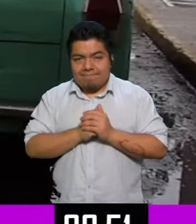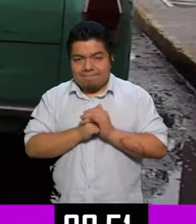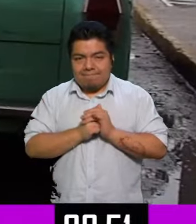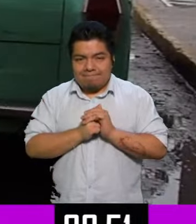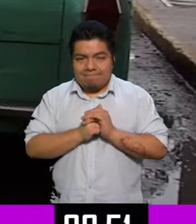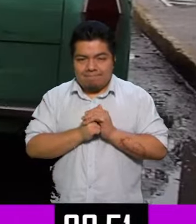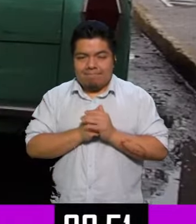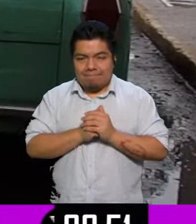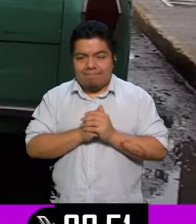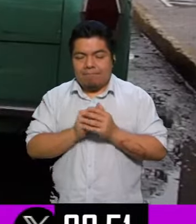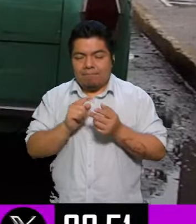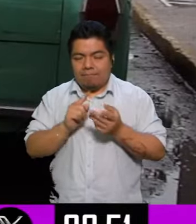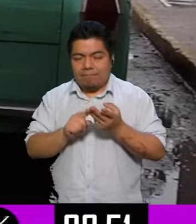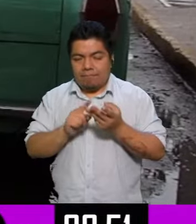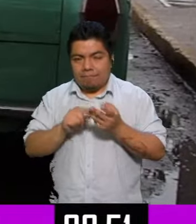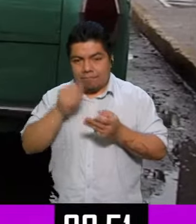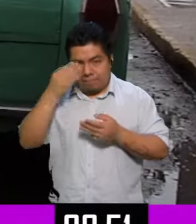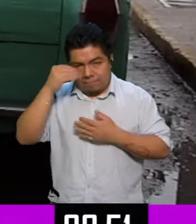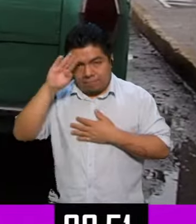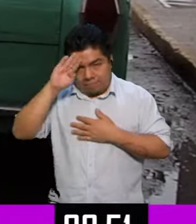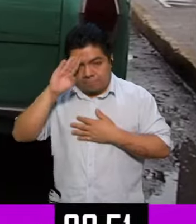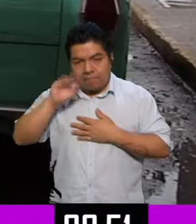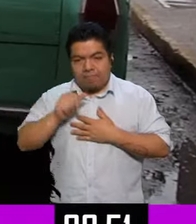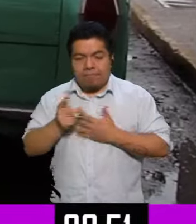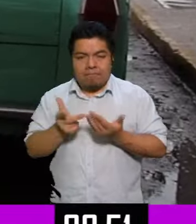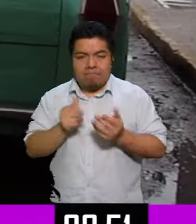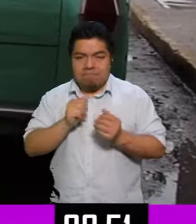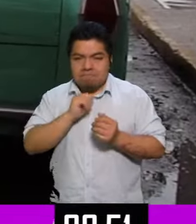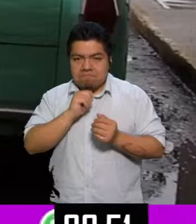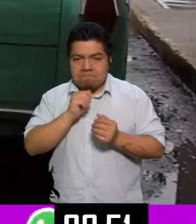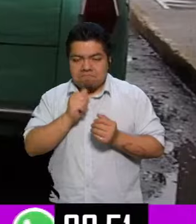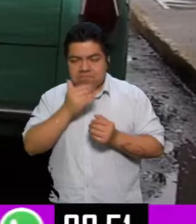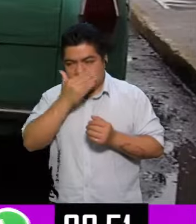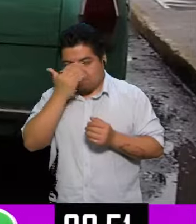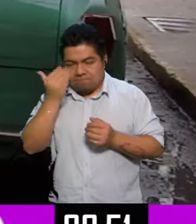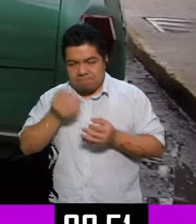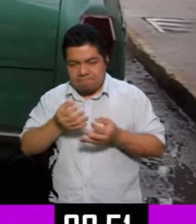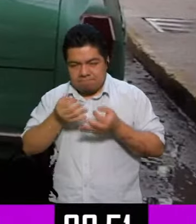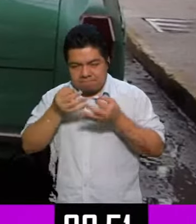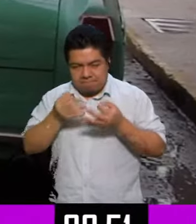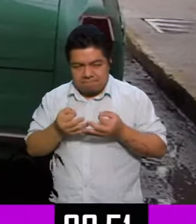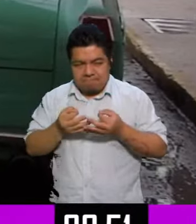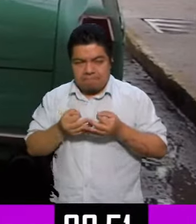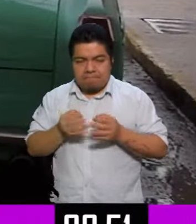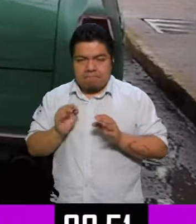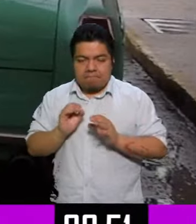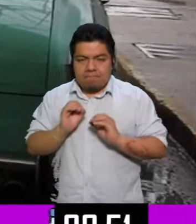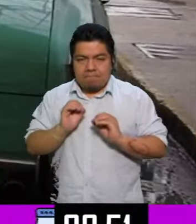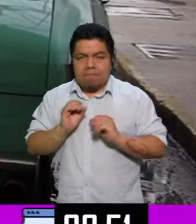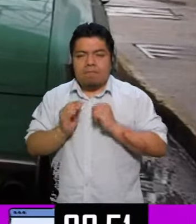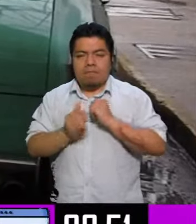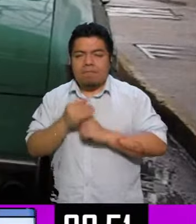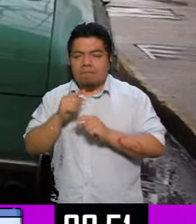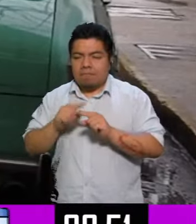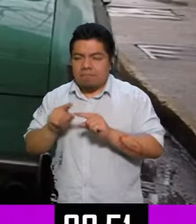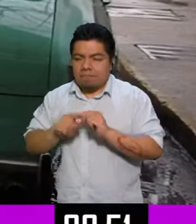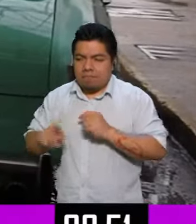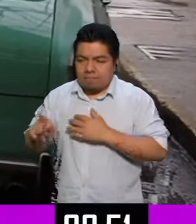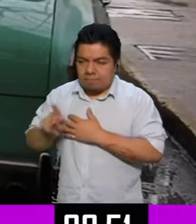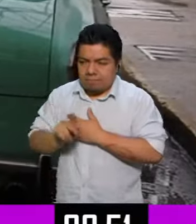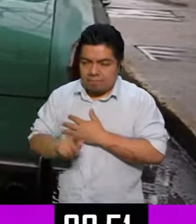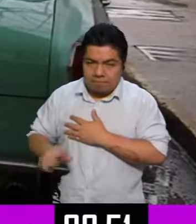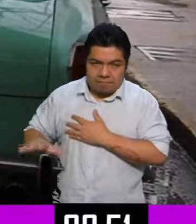no, pero el de Cuba la verdad es que nadie acaba de saber bien. Ah. Pero parece todos esos pueblos de